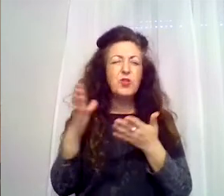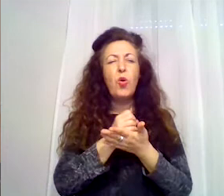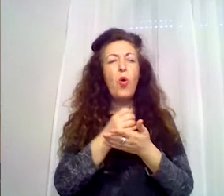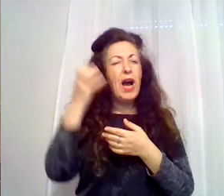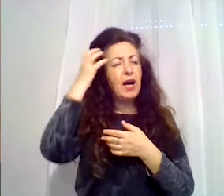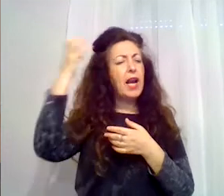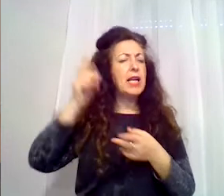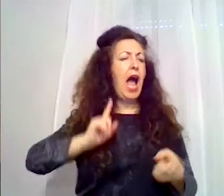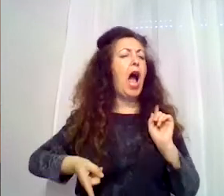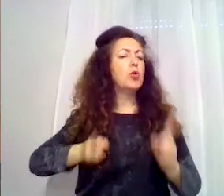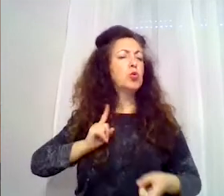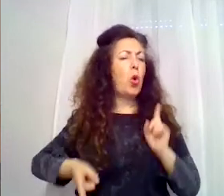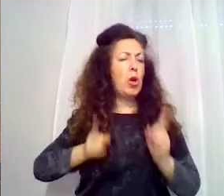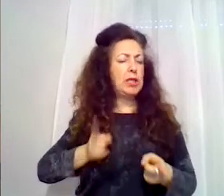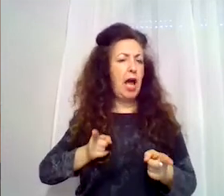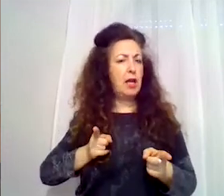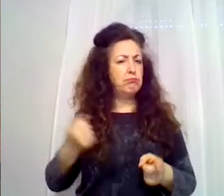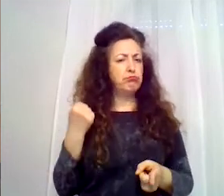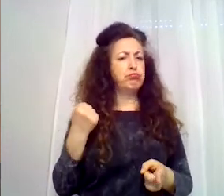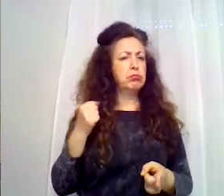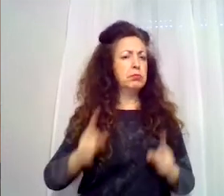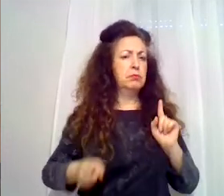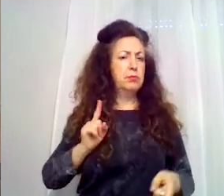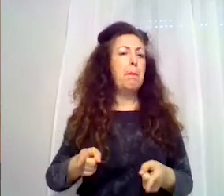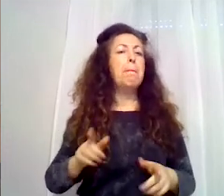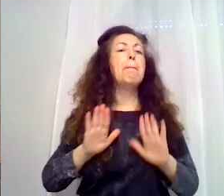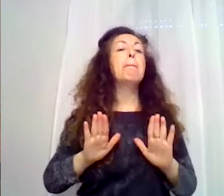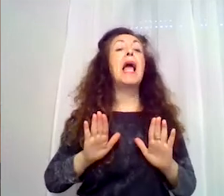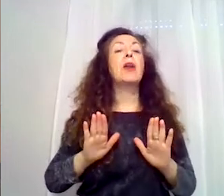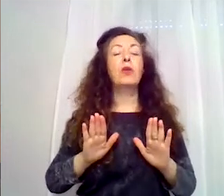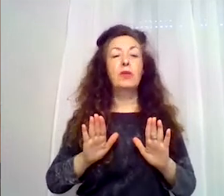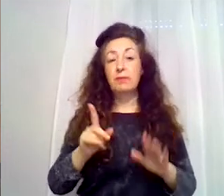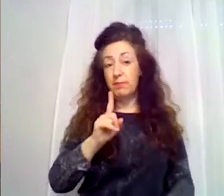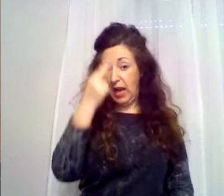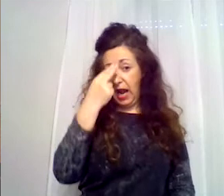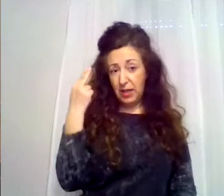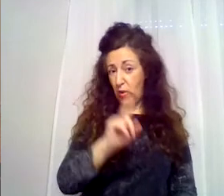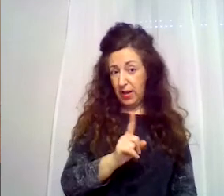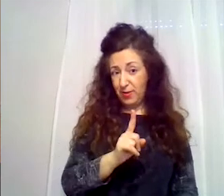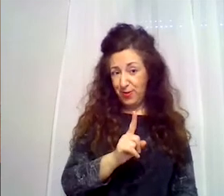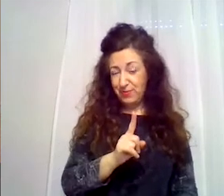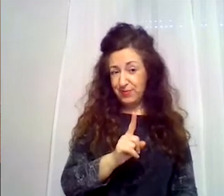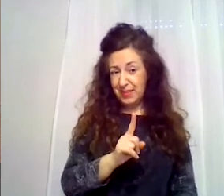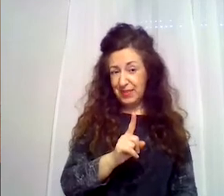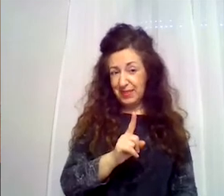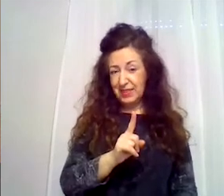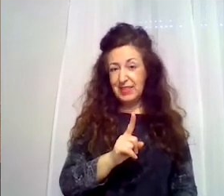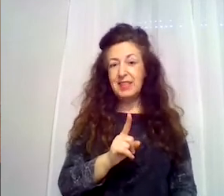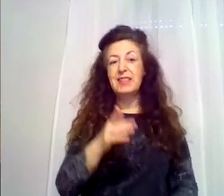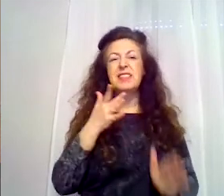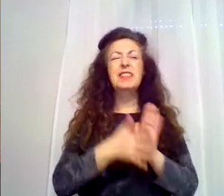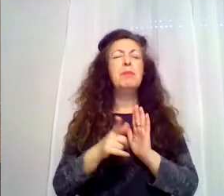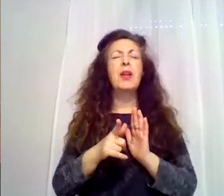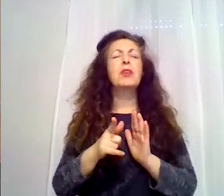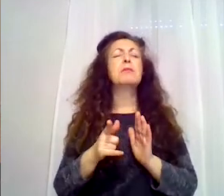Kidd, autor de una obra, de su obra más célebre, se llama Spanish Tragedy, una tragedia